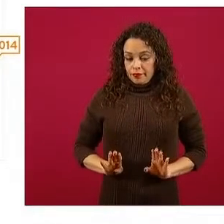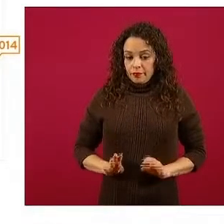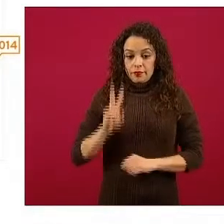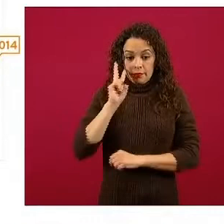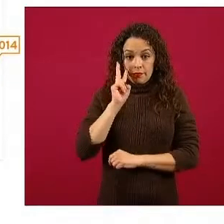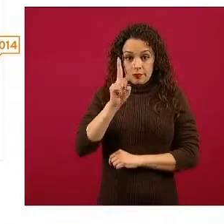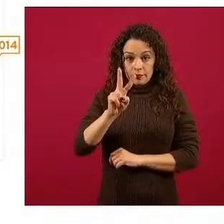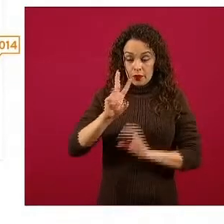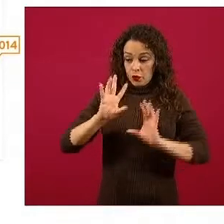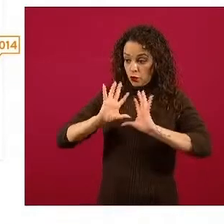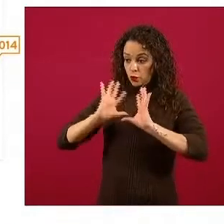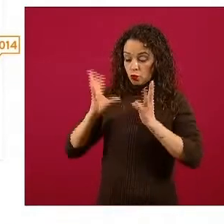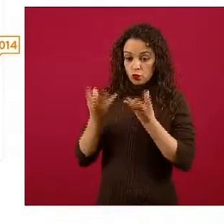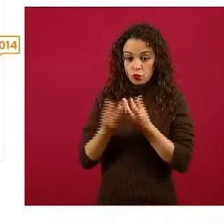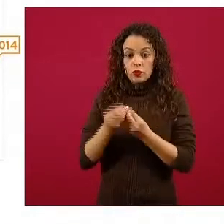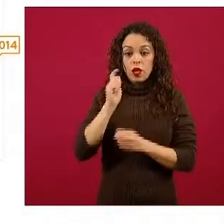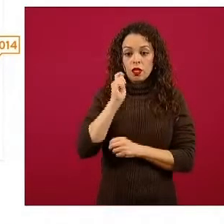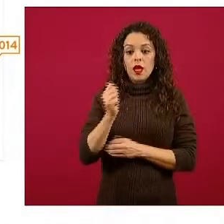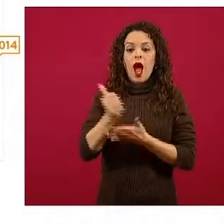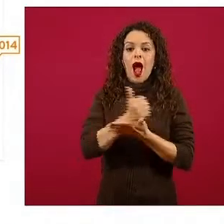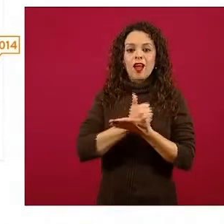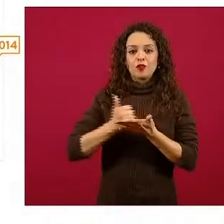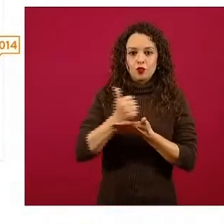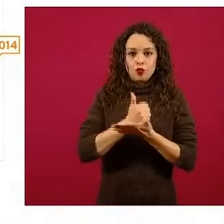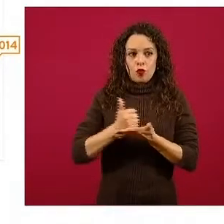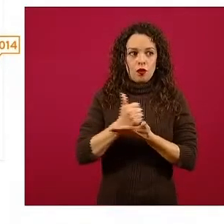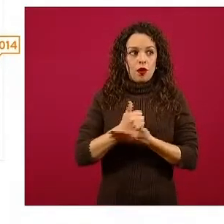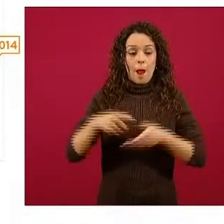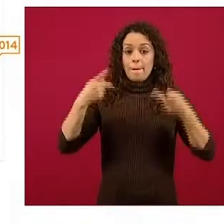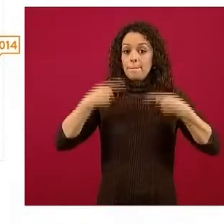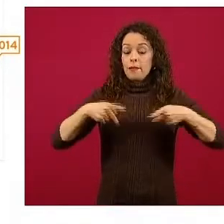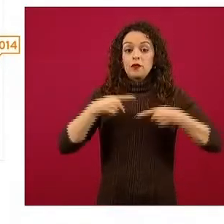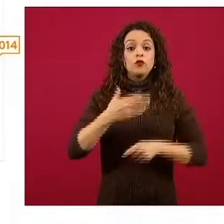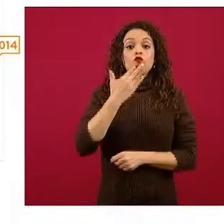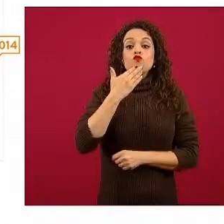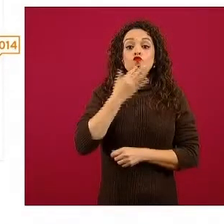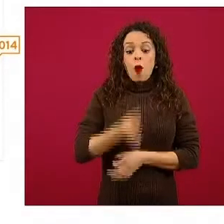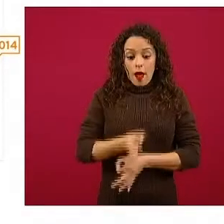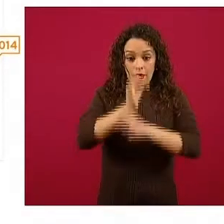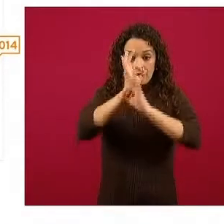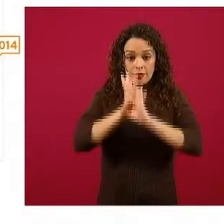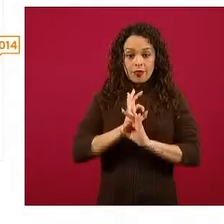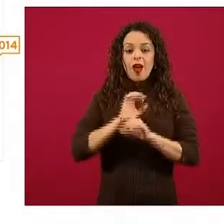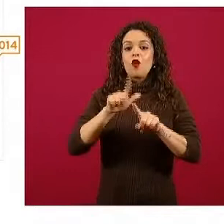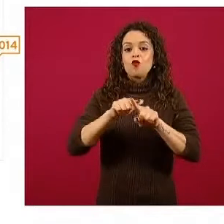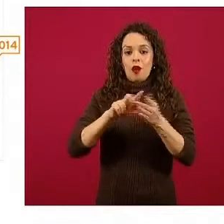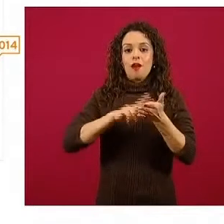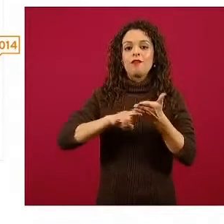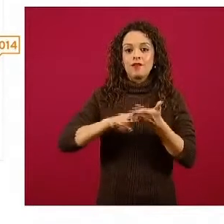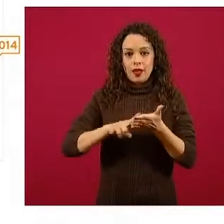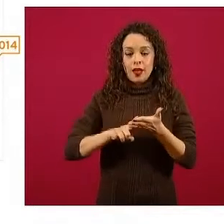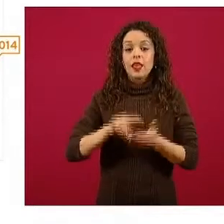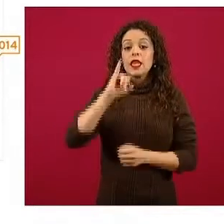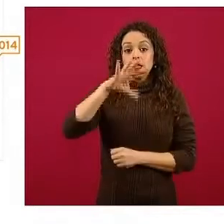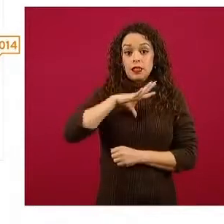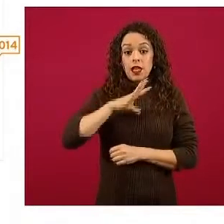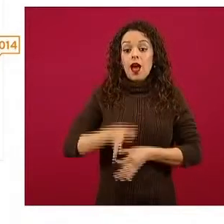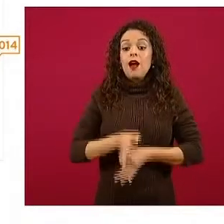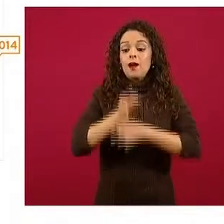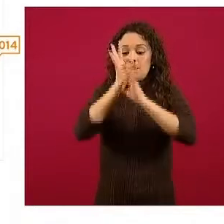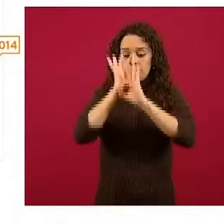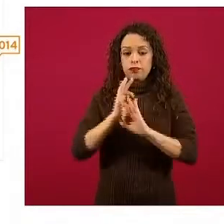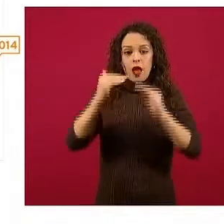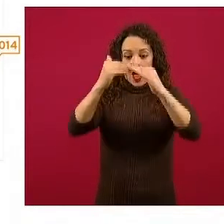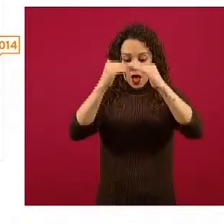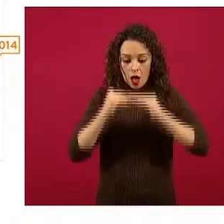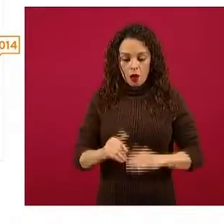el conjunto en azul, las personas no intubadas en verde y las personas intubadas en este color